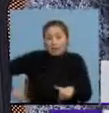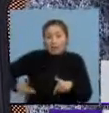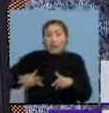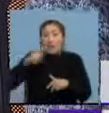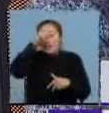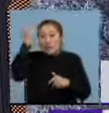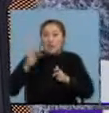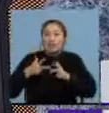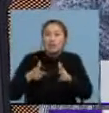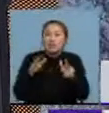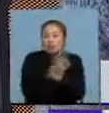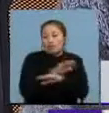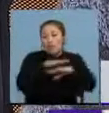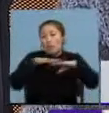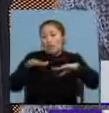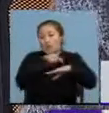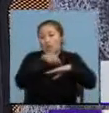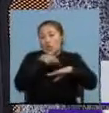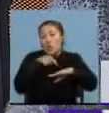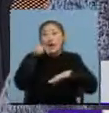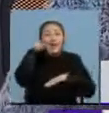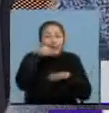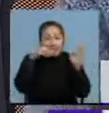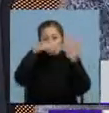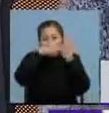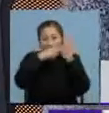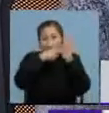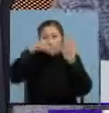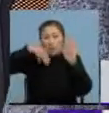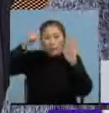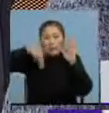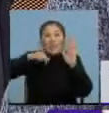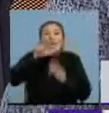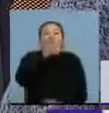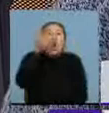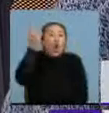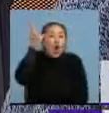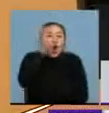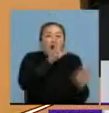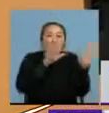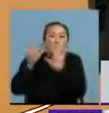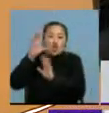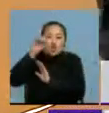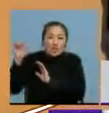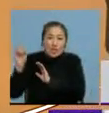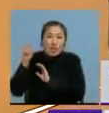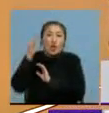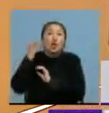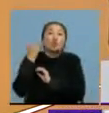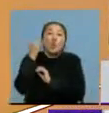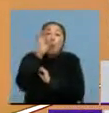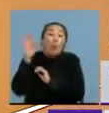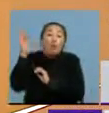que hay que llegar a los valores eso ha sufrido un aumento del 800 9% en todo el país además